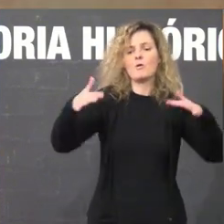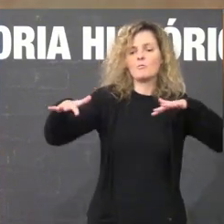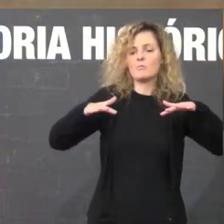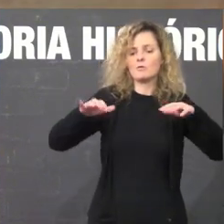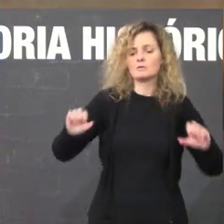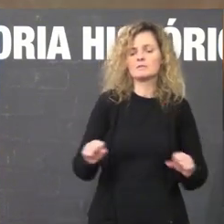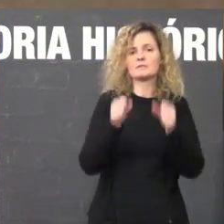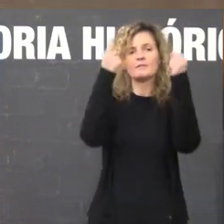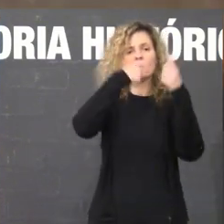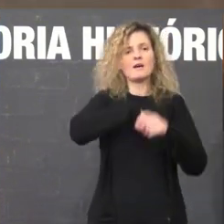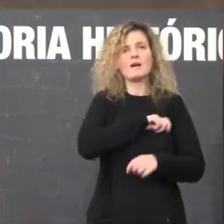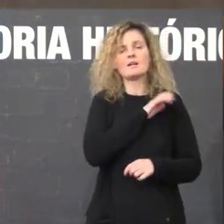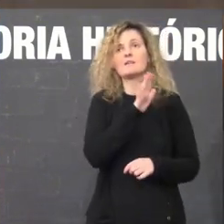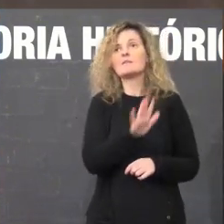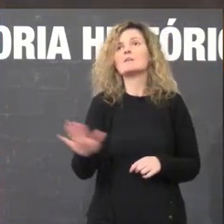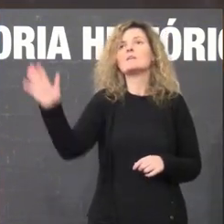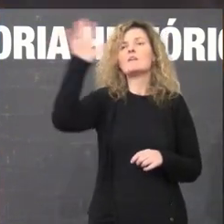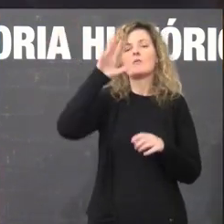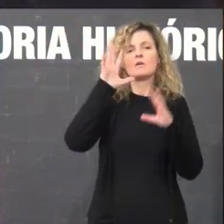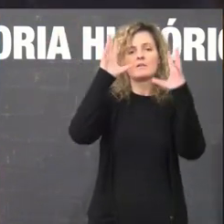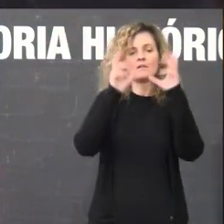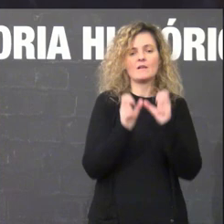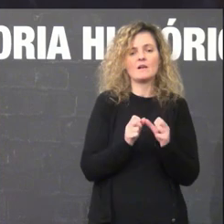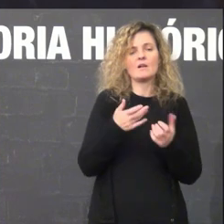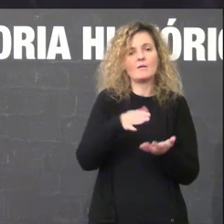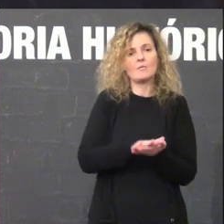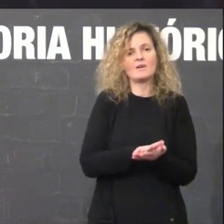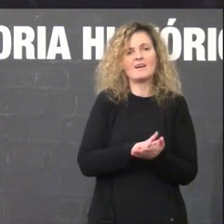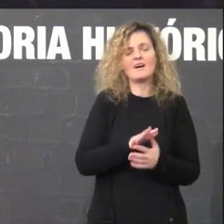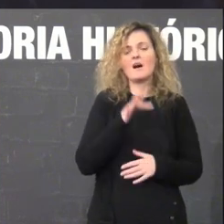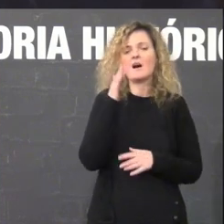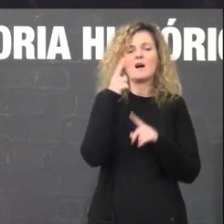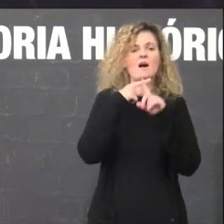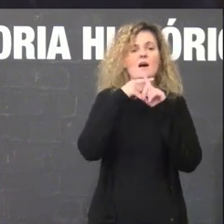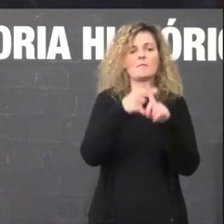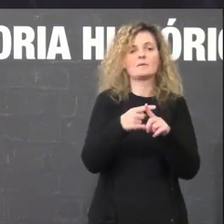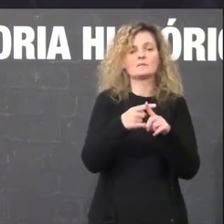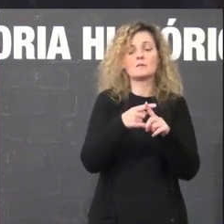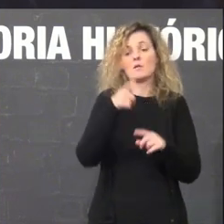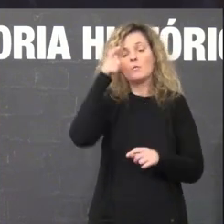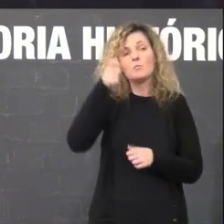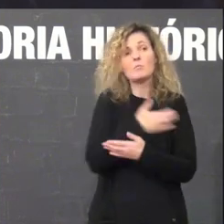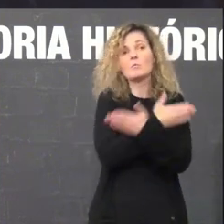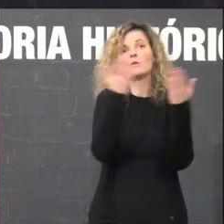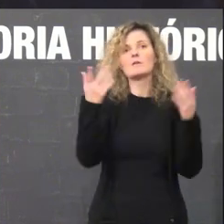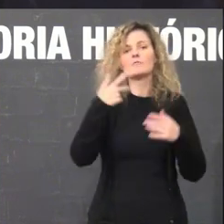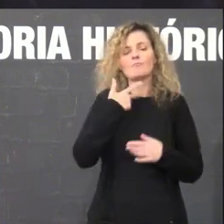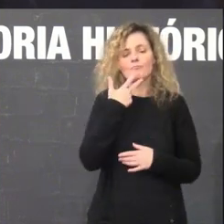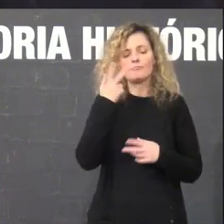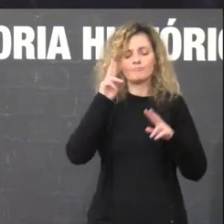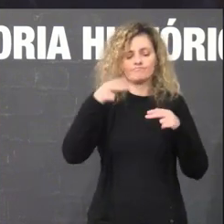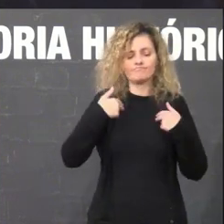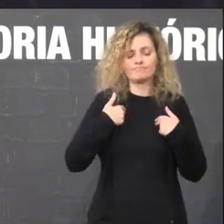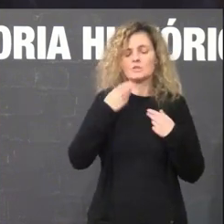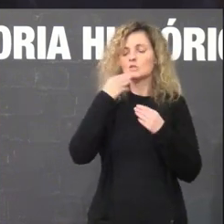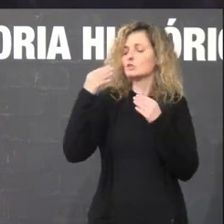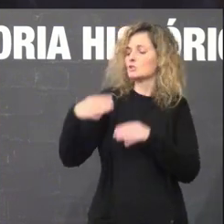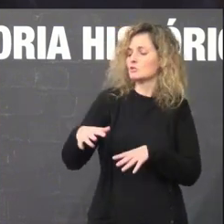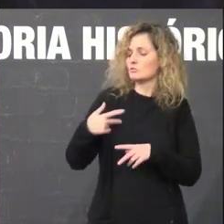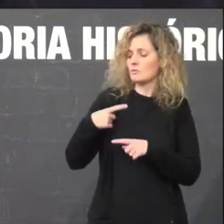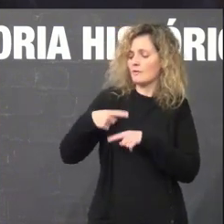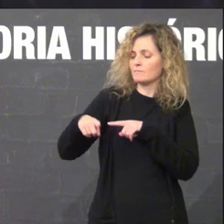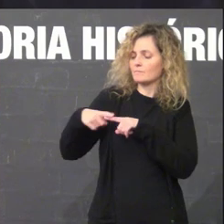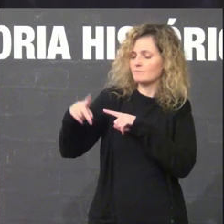salvar a España del vasallaje de la ruina y de la muerte jamás a pesar de que los pueblos de España conocieron en su historia amargas